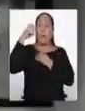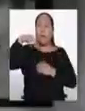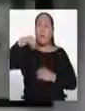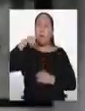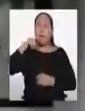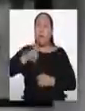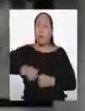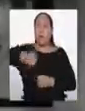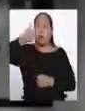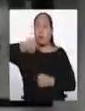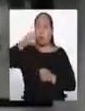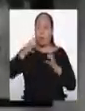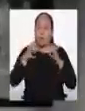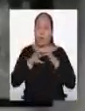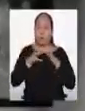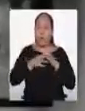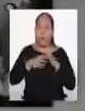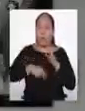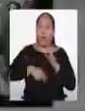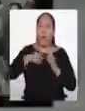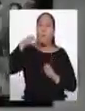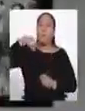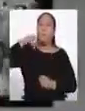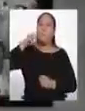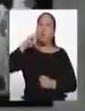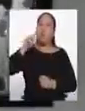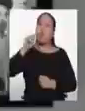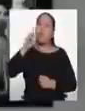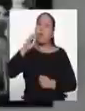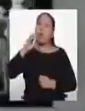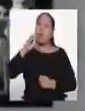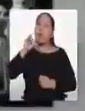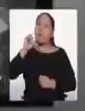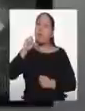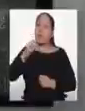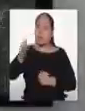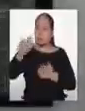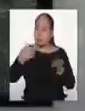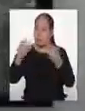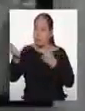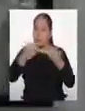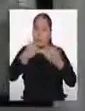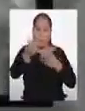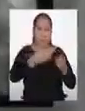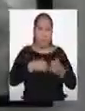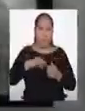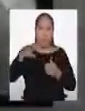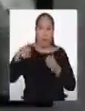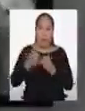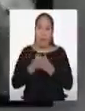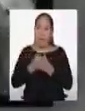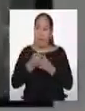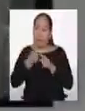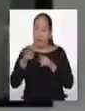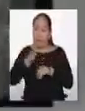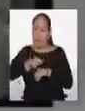fue nombrado jefe de la sección morterista y se dedicó a capacitar reclutas llegados desde las